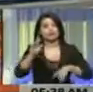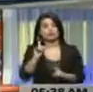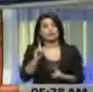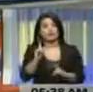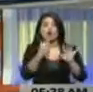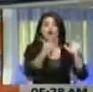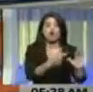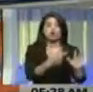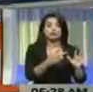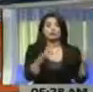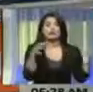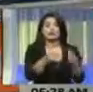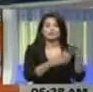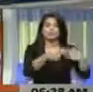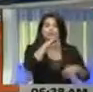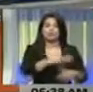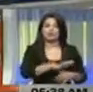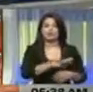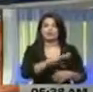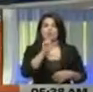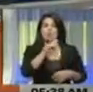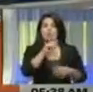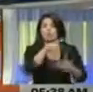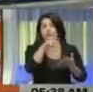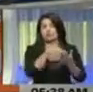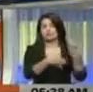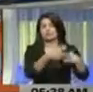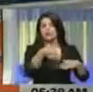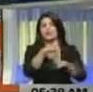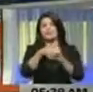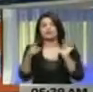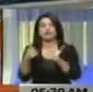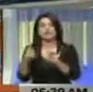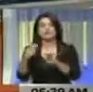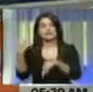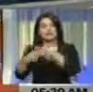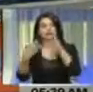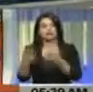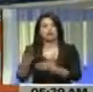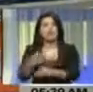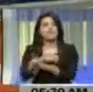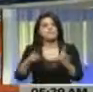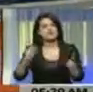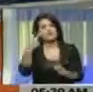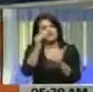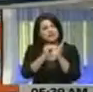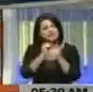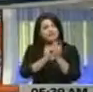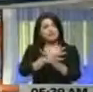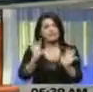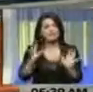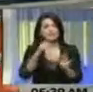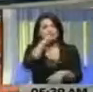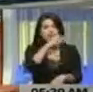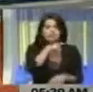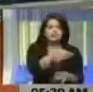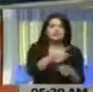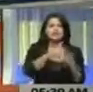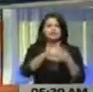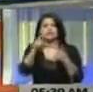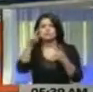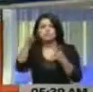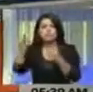8 a la Cuarta República y 6 a la Revolución Bolivariana. Pero ustedes saben que solamente en 3 oportunidades, contando Río de Janeiro, Venezuela